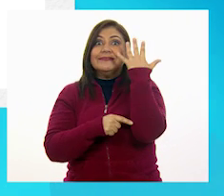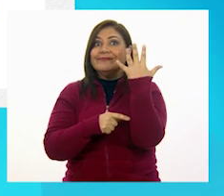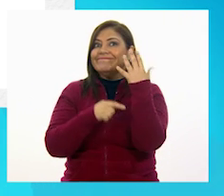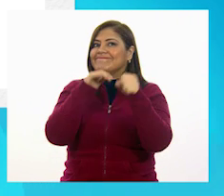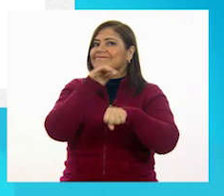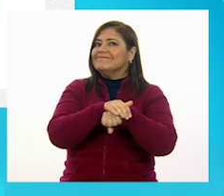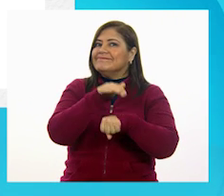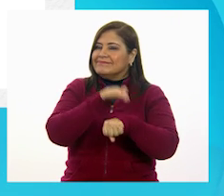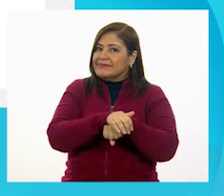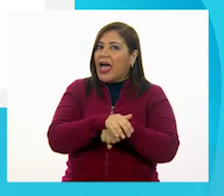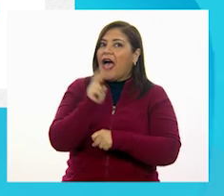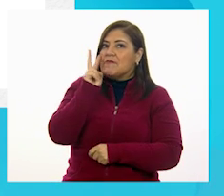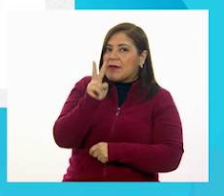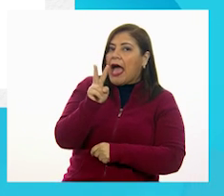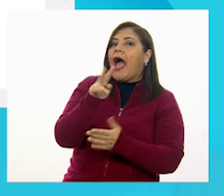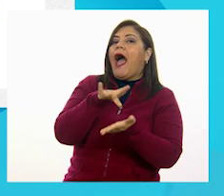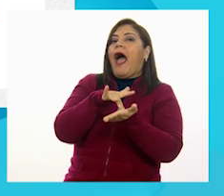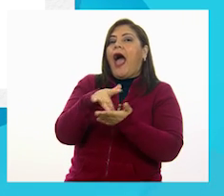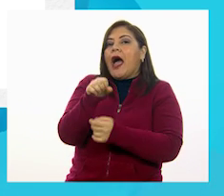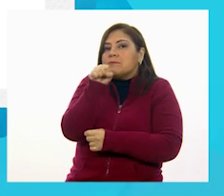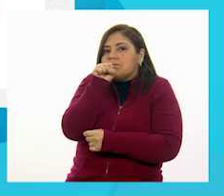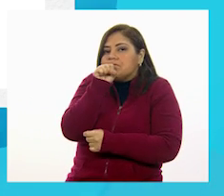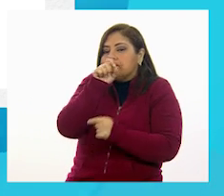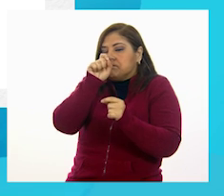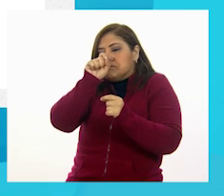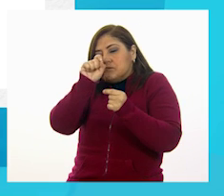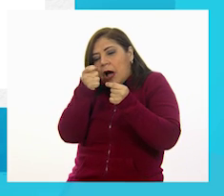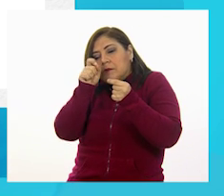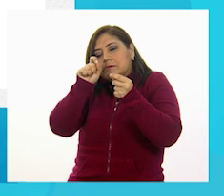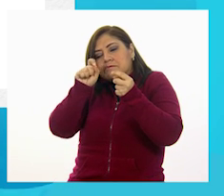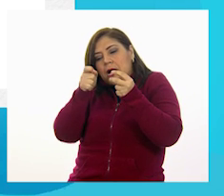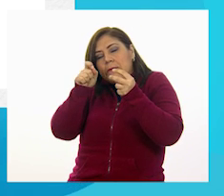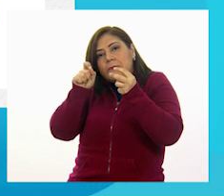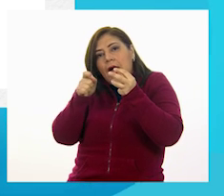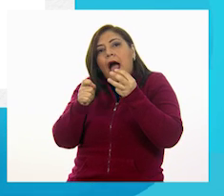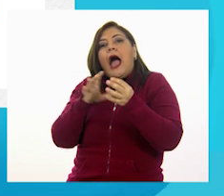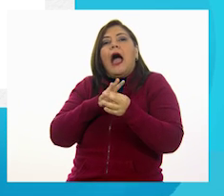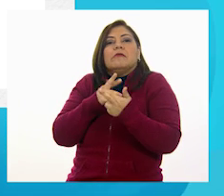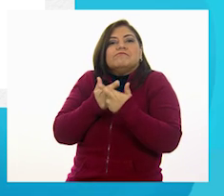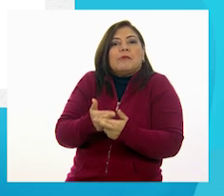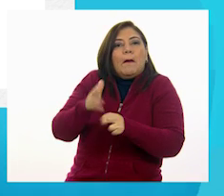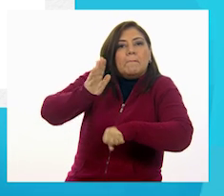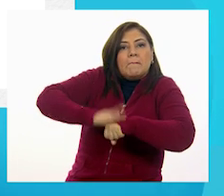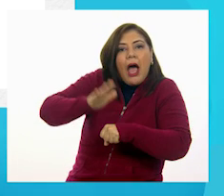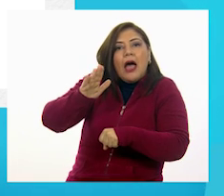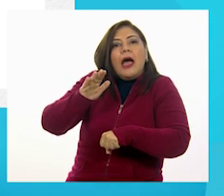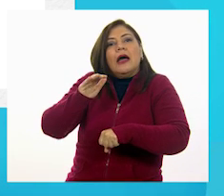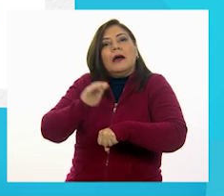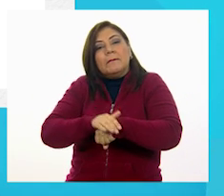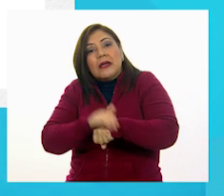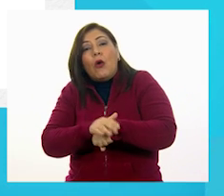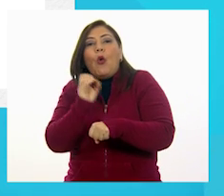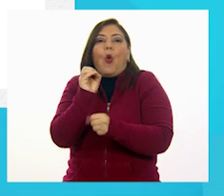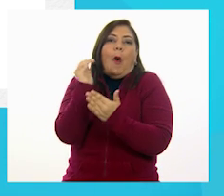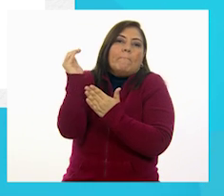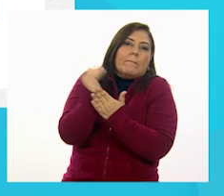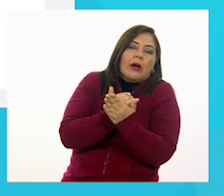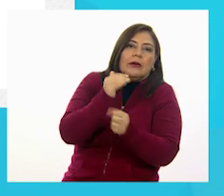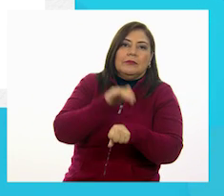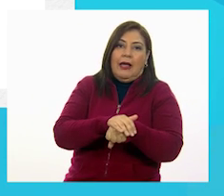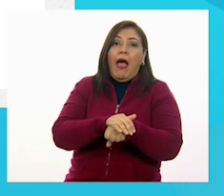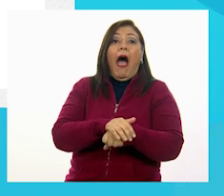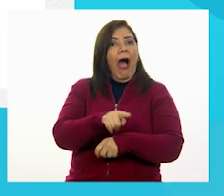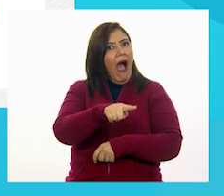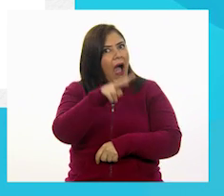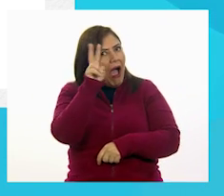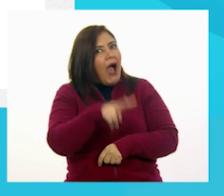dan cuenta de que la coma me hace tener más amigos o menos amigos? Es verdad, profe